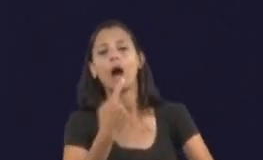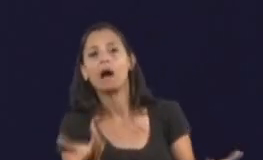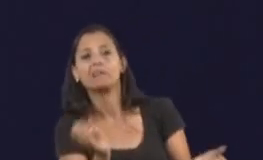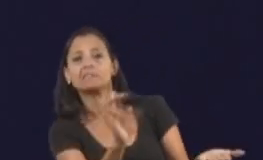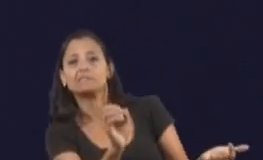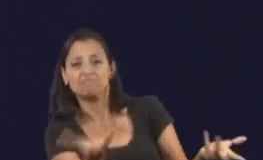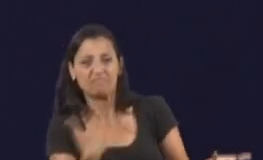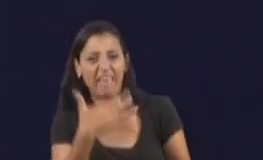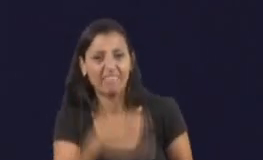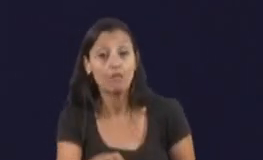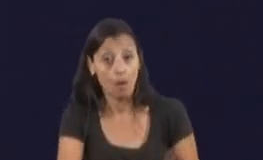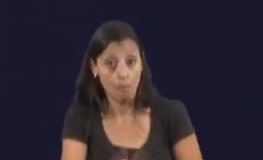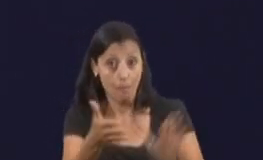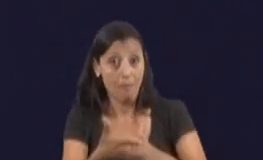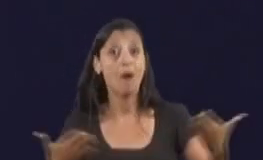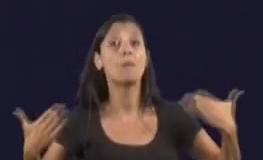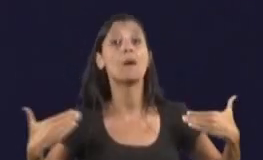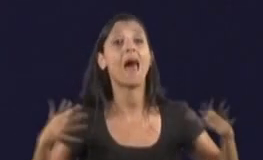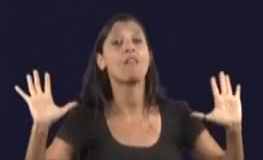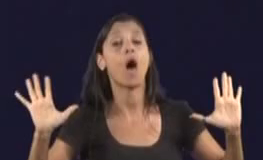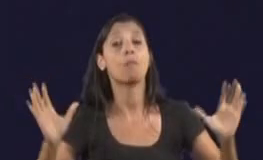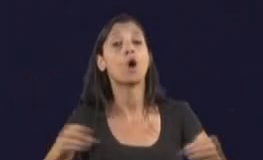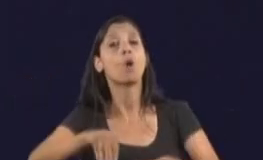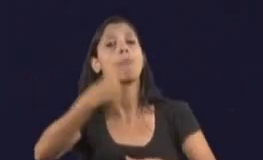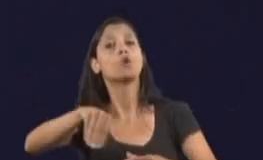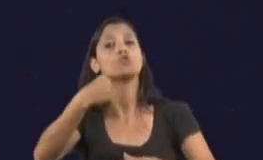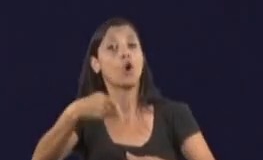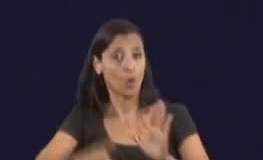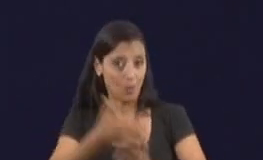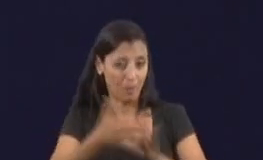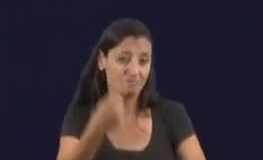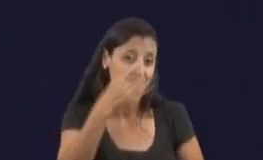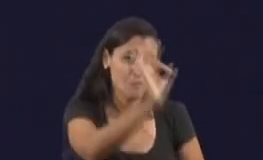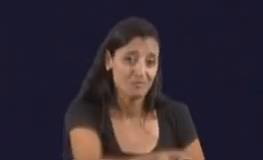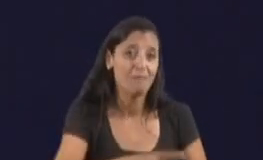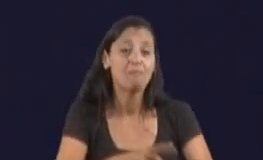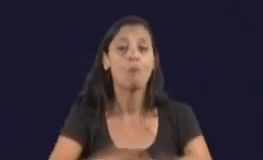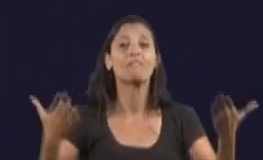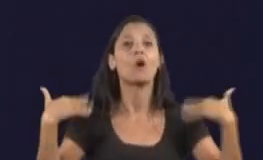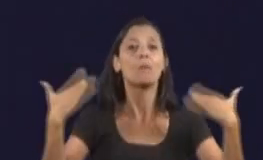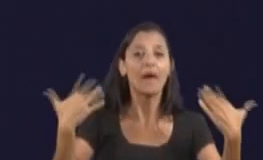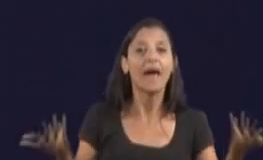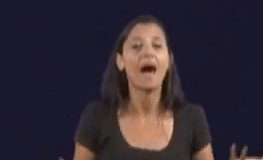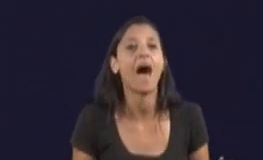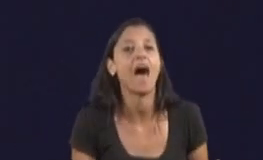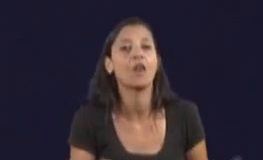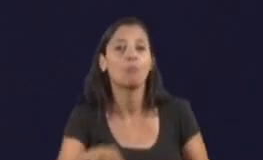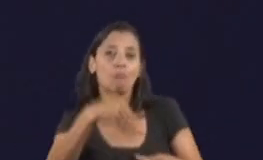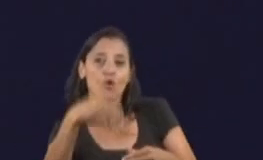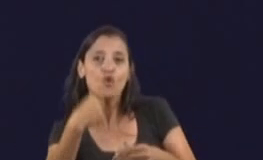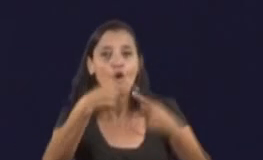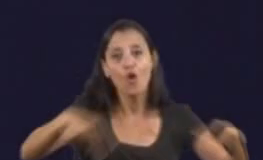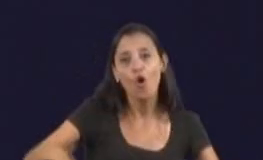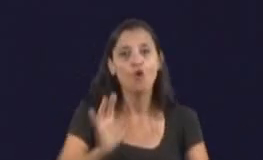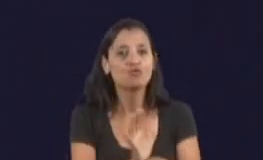Bueno, ahora viene el verano, por ahí vuelven las reposeras y los pochoclos, ¿viste? Que son típicas del verano, el médano de fondo, comiendo el pochoclito y